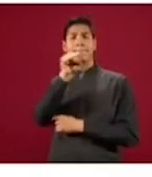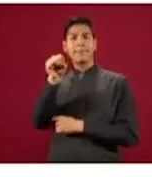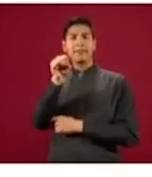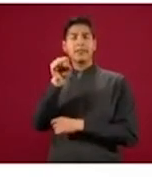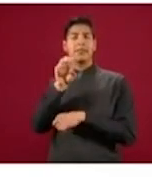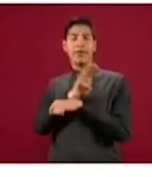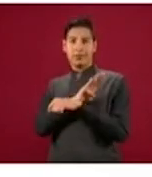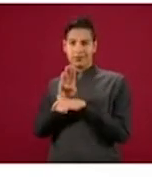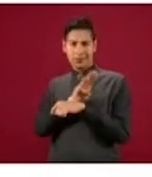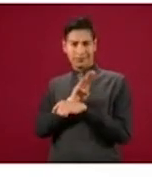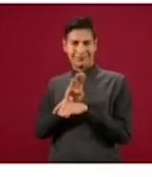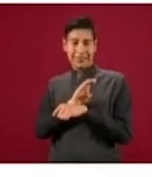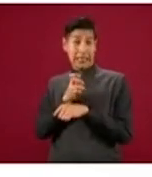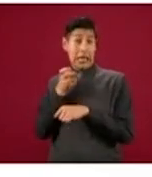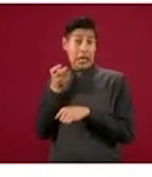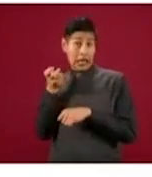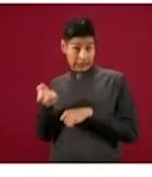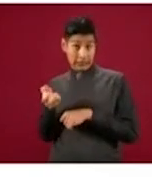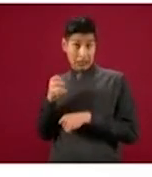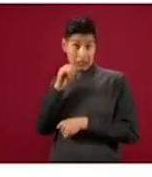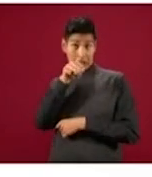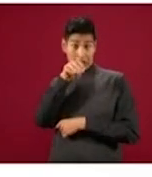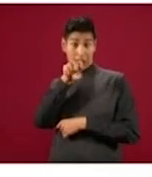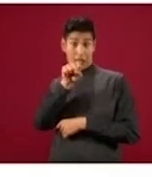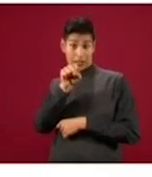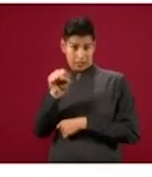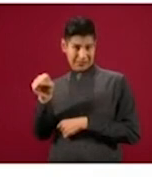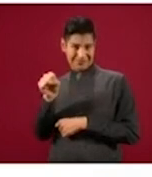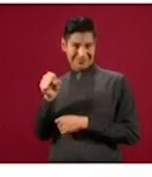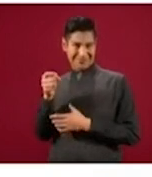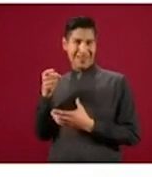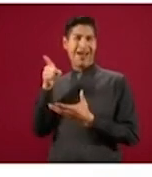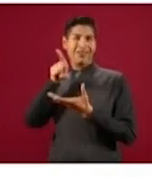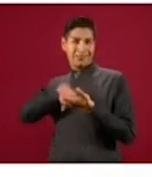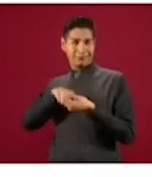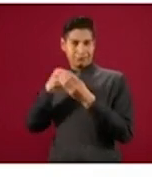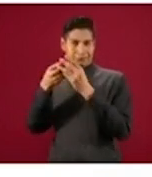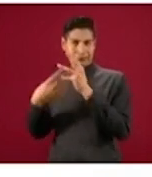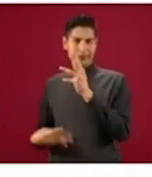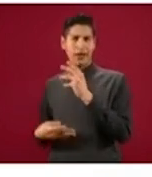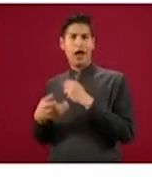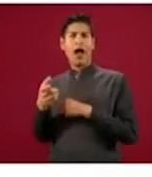una rama del Instituto Mexicano del Seguro Social que desde su surgimiento en